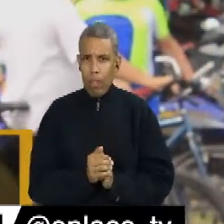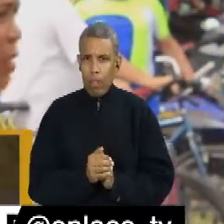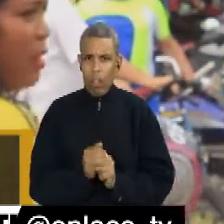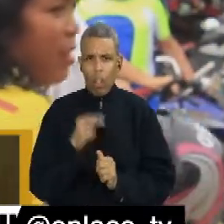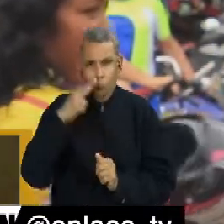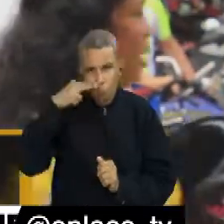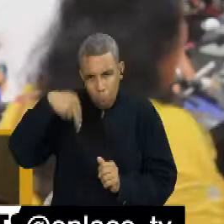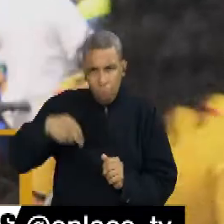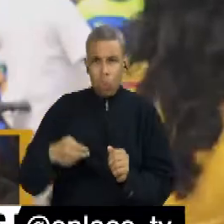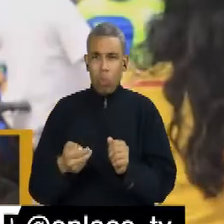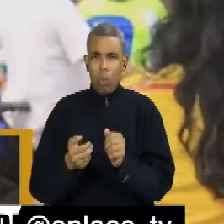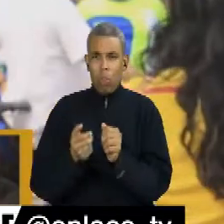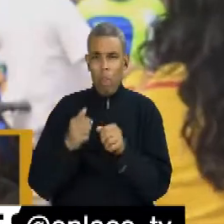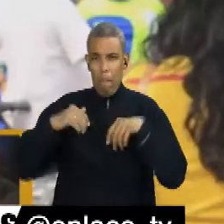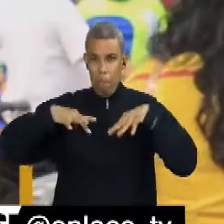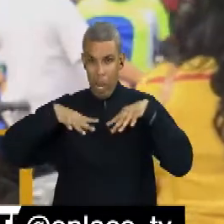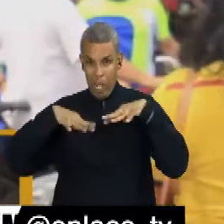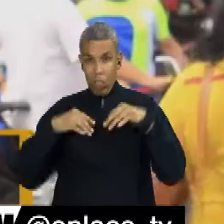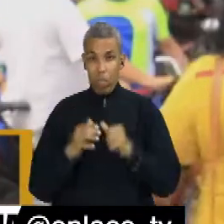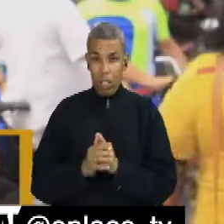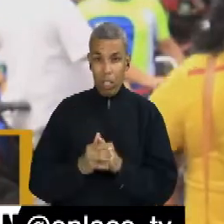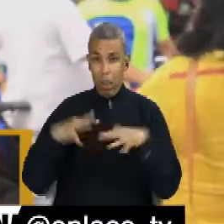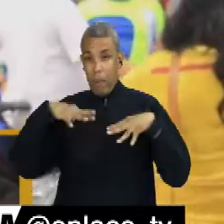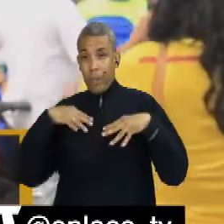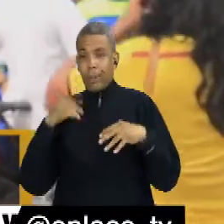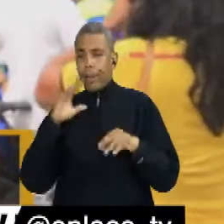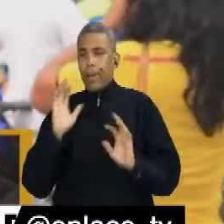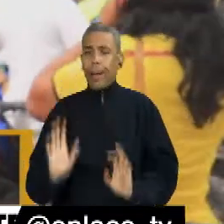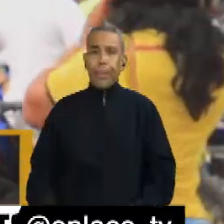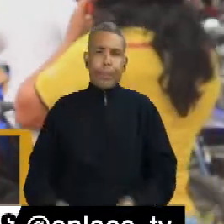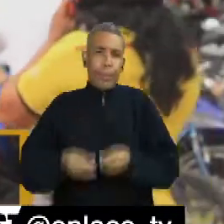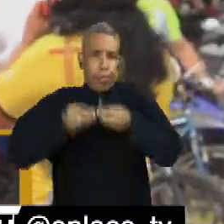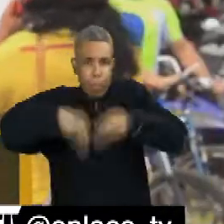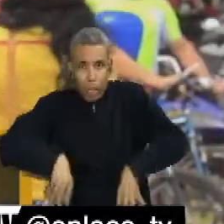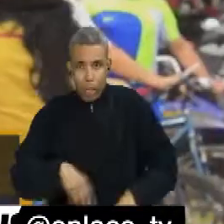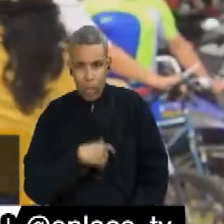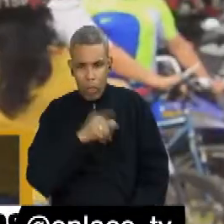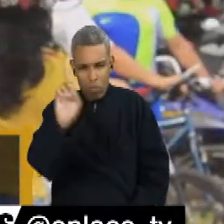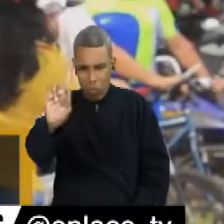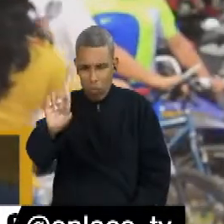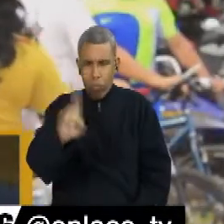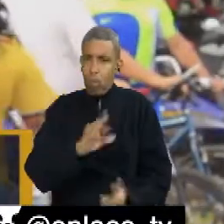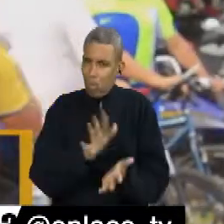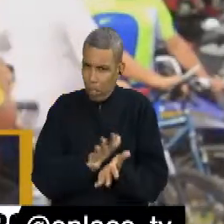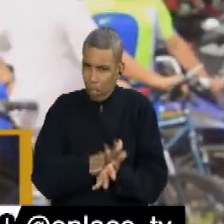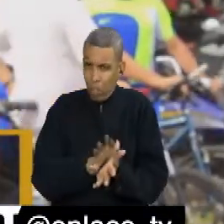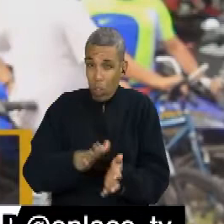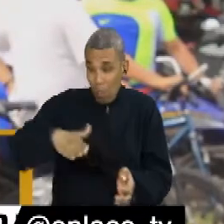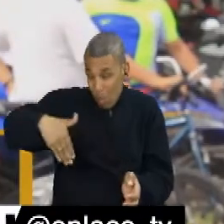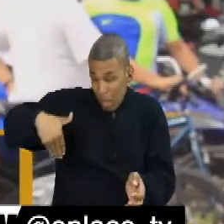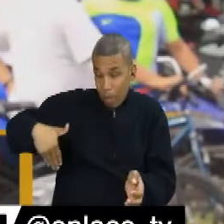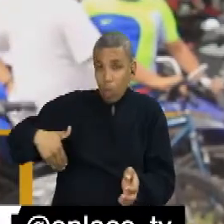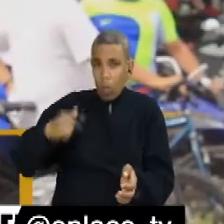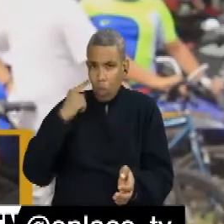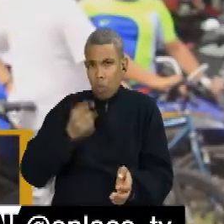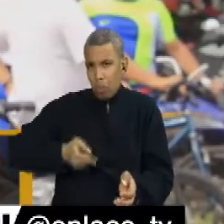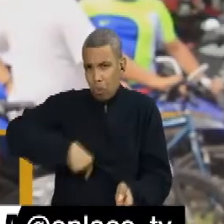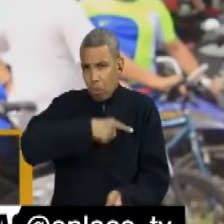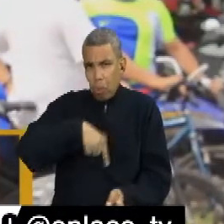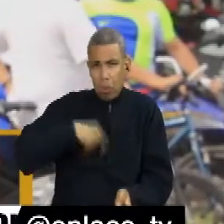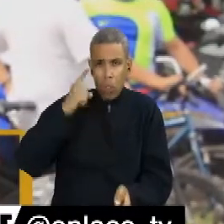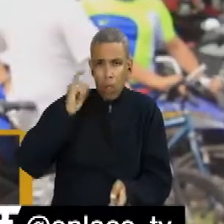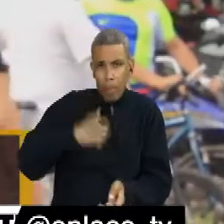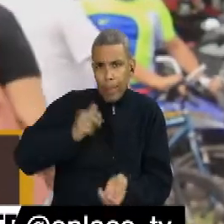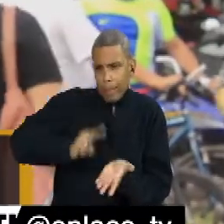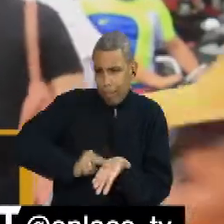Toda negociación con la Federación Colombiana de Educadores y con los maestros y maestras implica una recuperación de tiempo en los términos de la negociación cuando